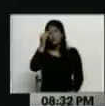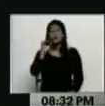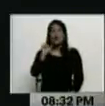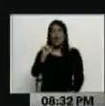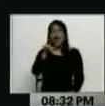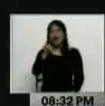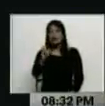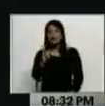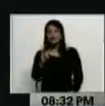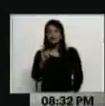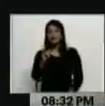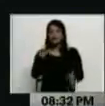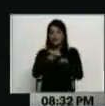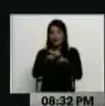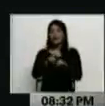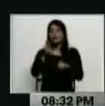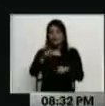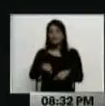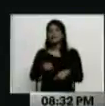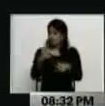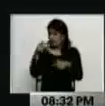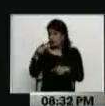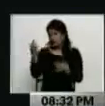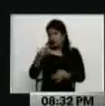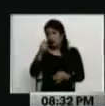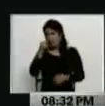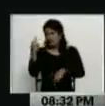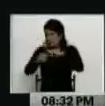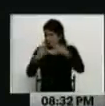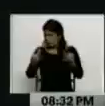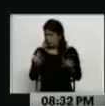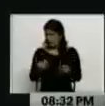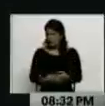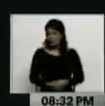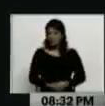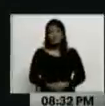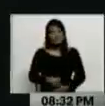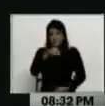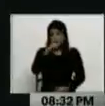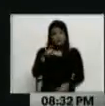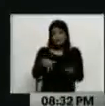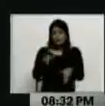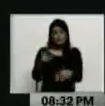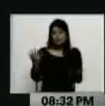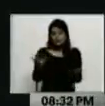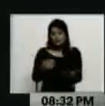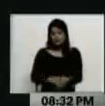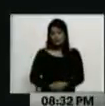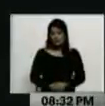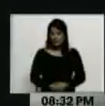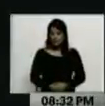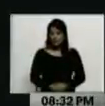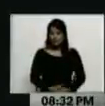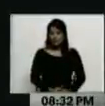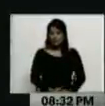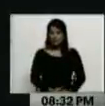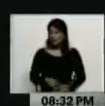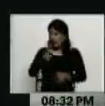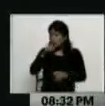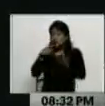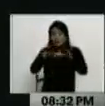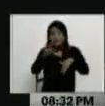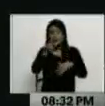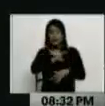ahorita Alí Antonio castrillón seguramente sería un revolucionario 13 añitos sigo